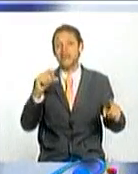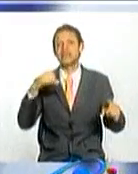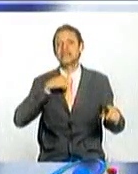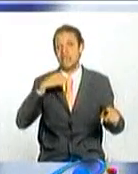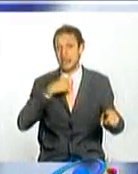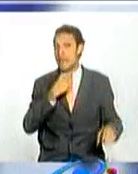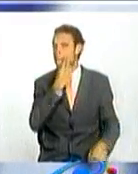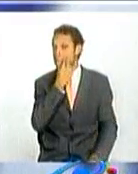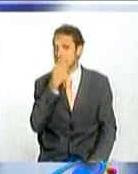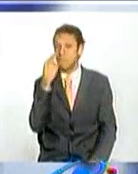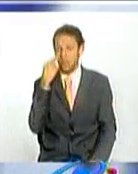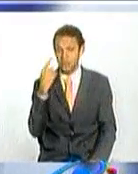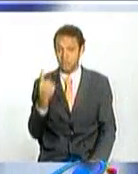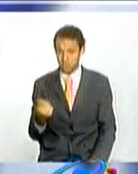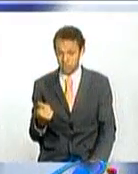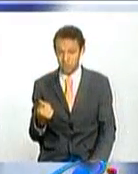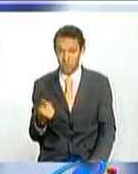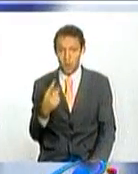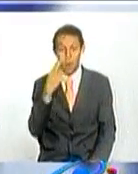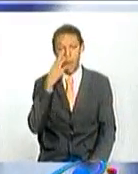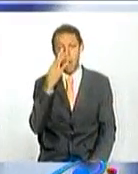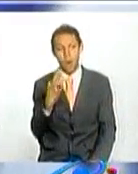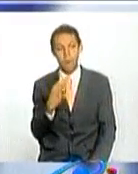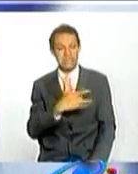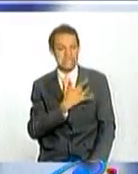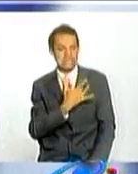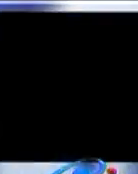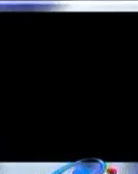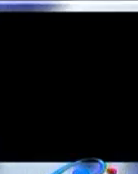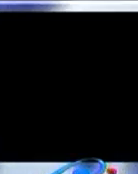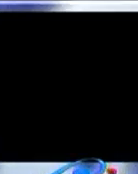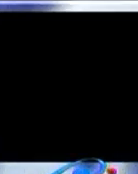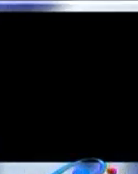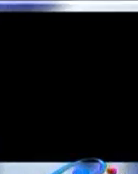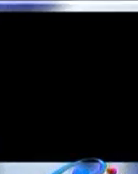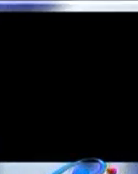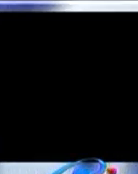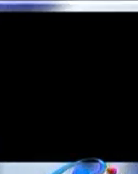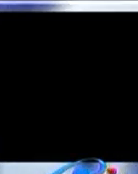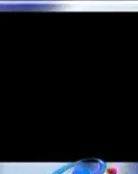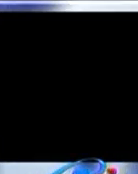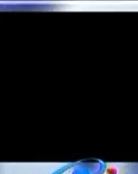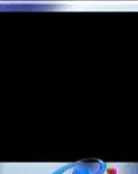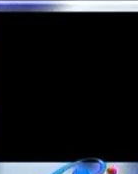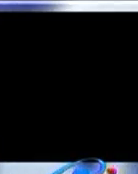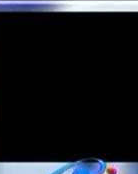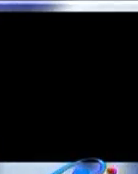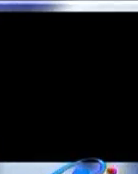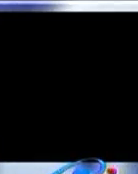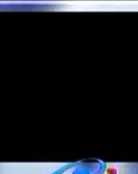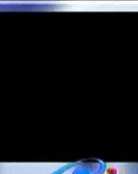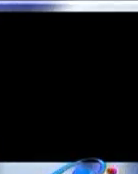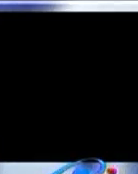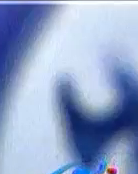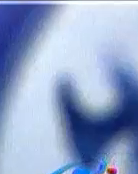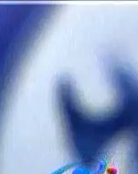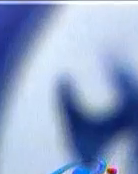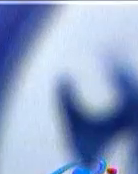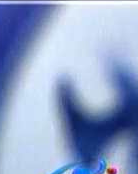el hombre. Si usted, hombre, que nos está viendo, siente masas ahí en la tetilla, hemos visto unos cánceres de